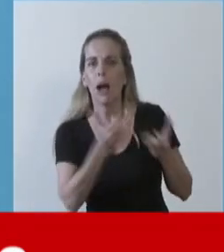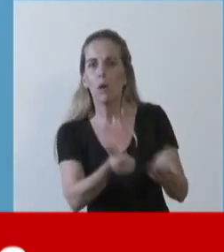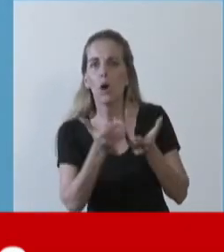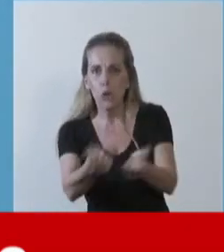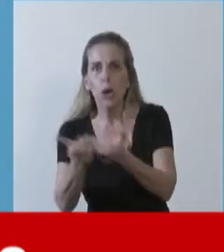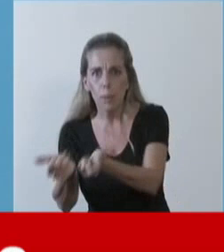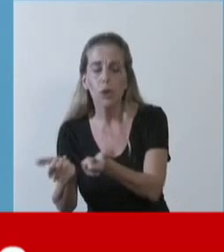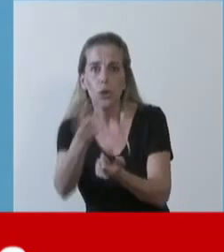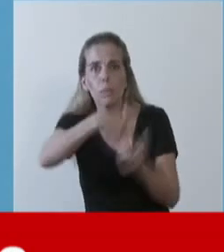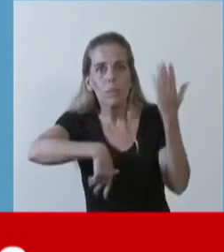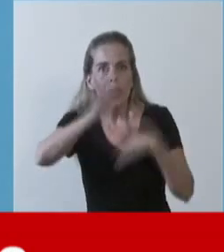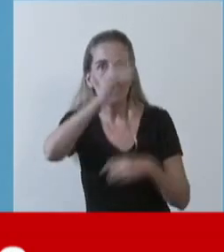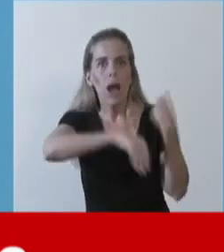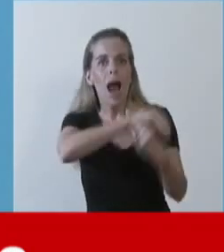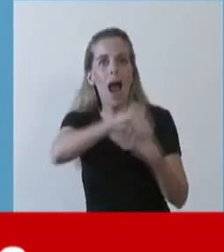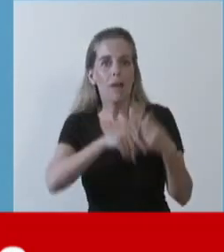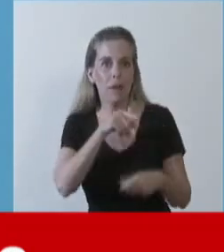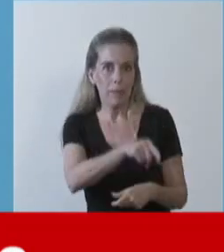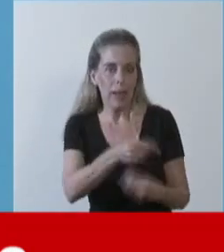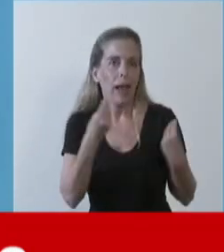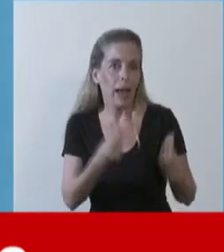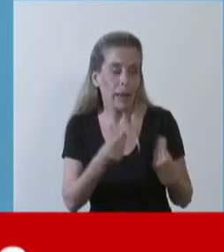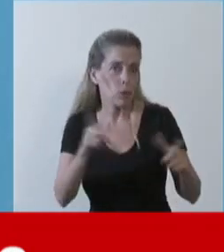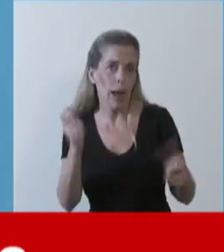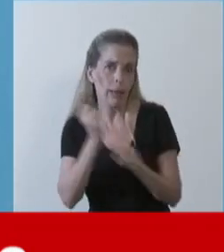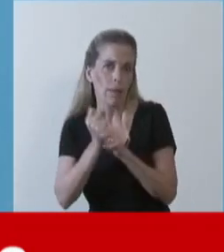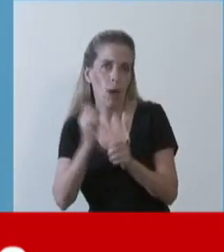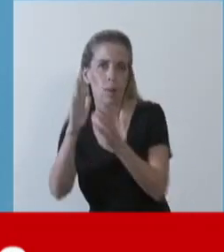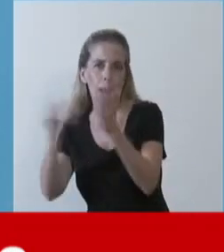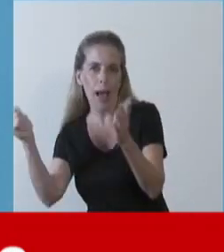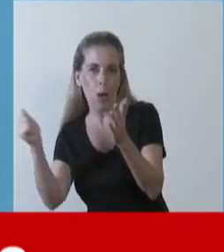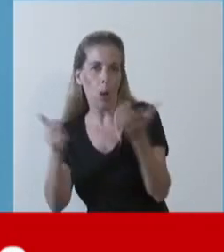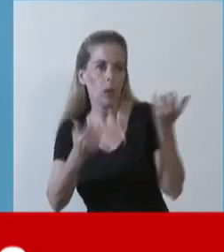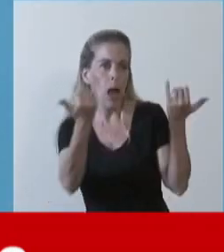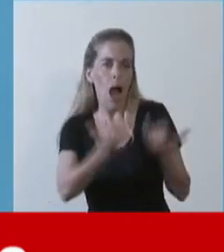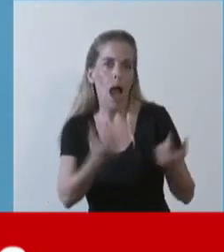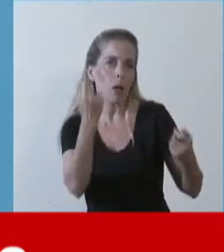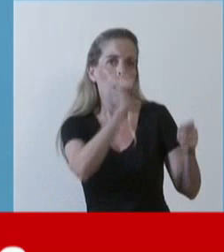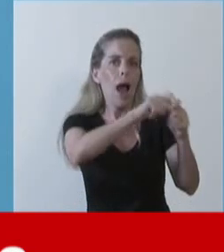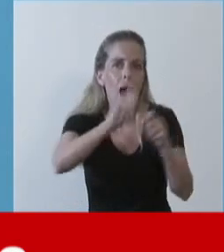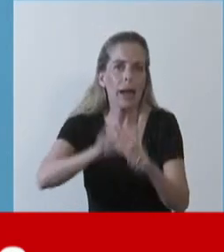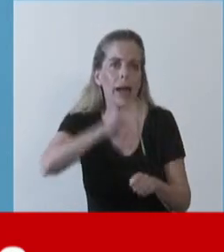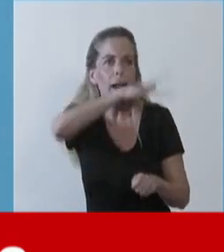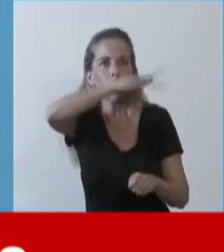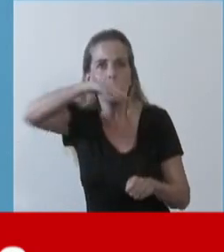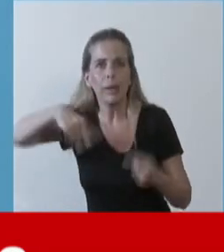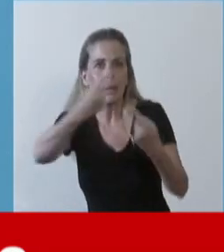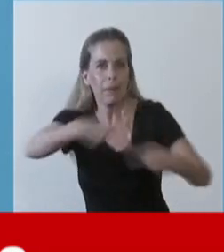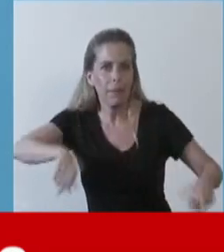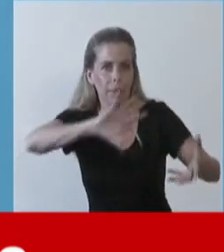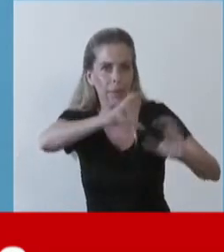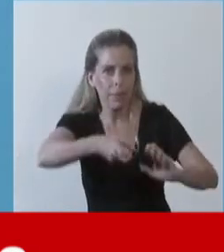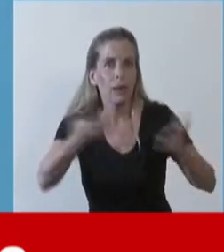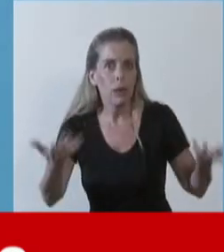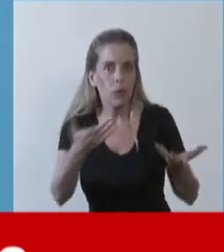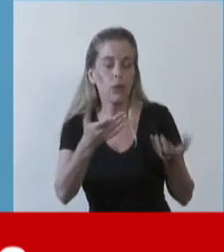importante de esas familias viven de las changas, de la diaria, de la actividad económica diaria, y en un contexto de restricción